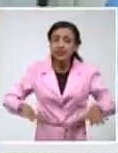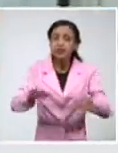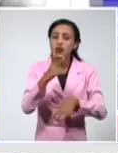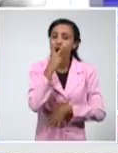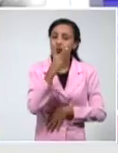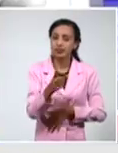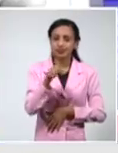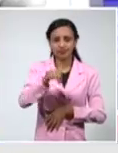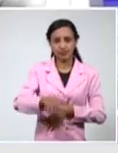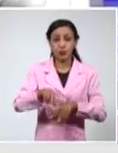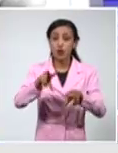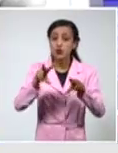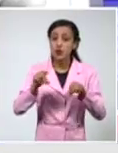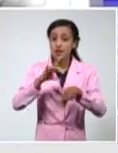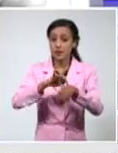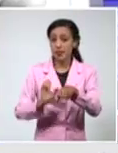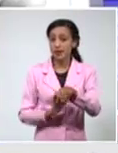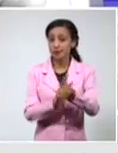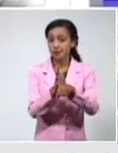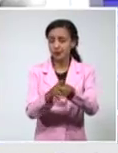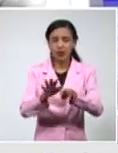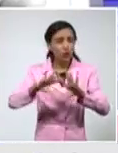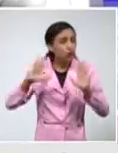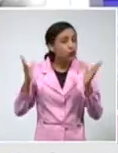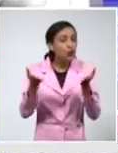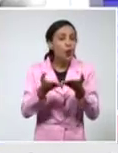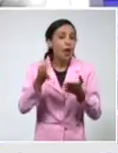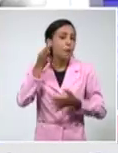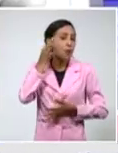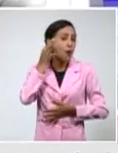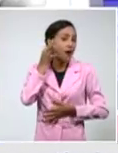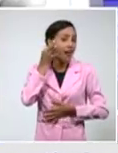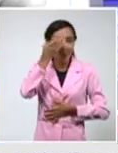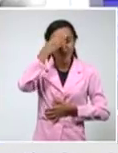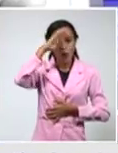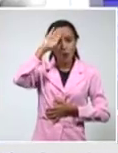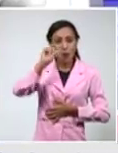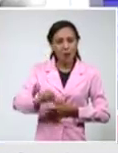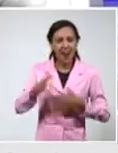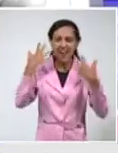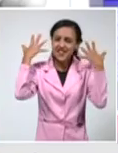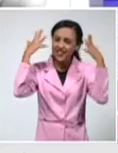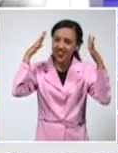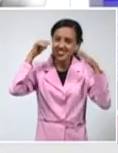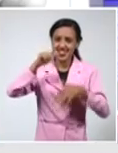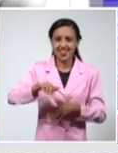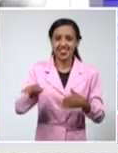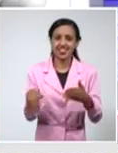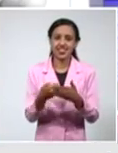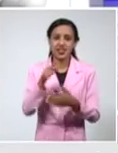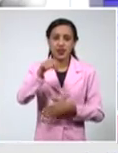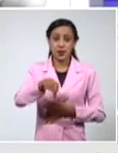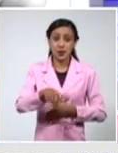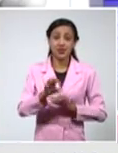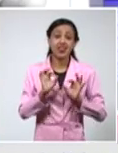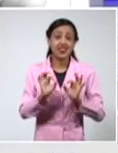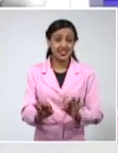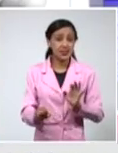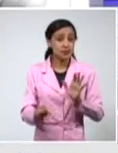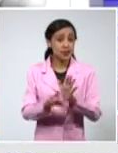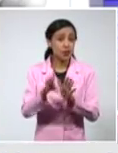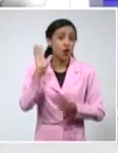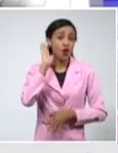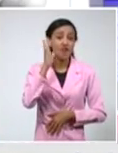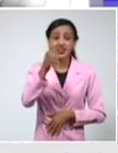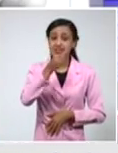sanitaria. A todas las mujeres cubanas, muchísimas felicidades en este día. Comenzamos así esta conferencia de prensa para llevar a usted